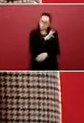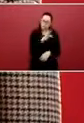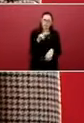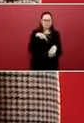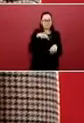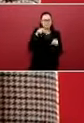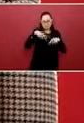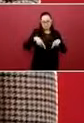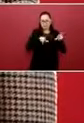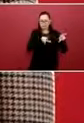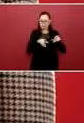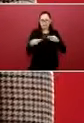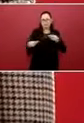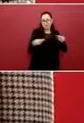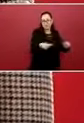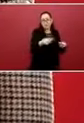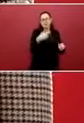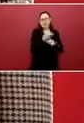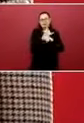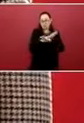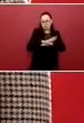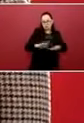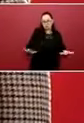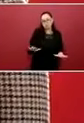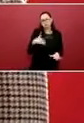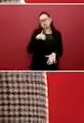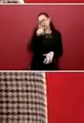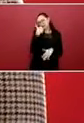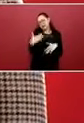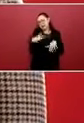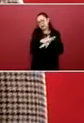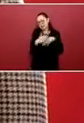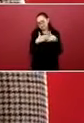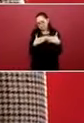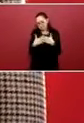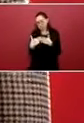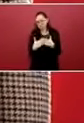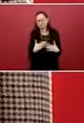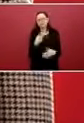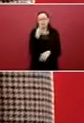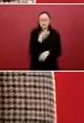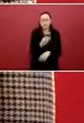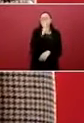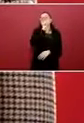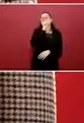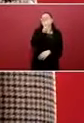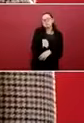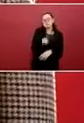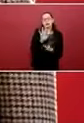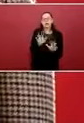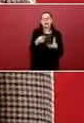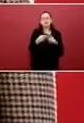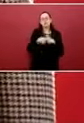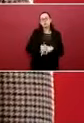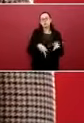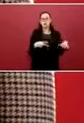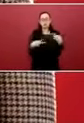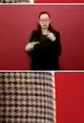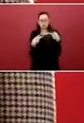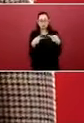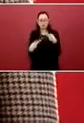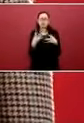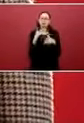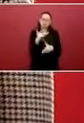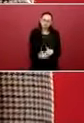y darnos su información que quieran actualizar. De tal manera que esto también ya se está preparando, ya se está